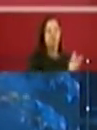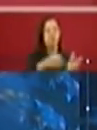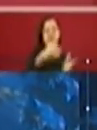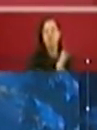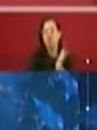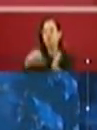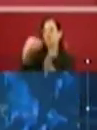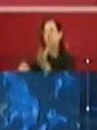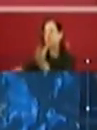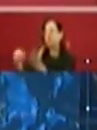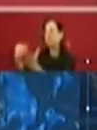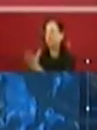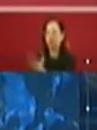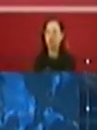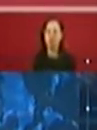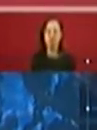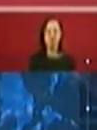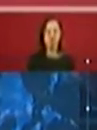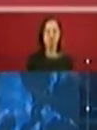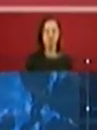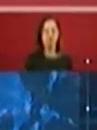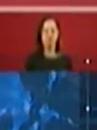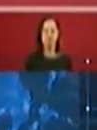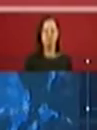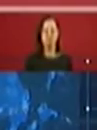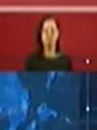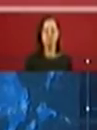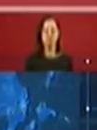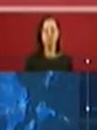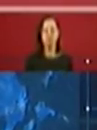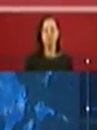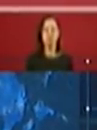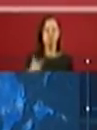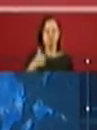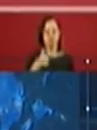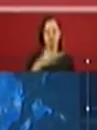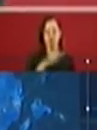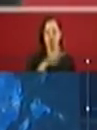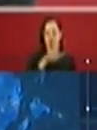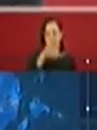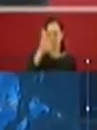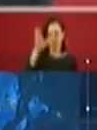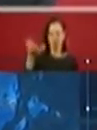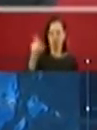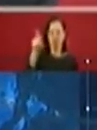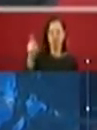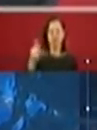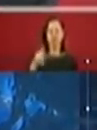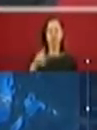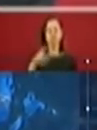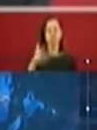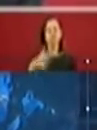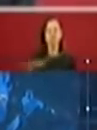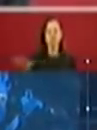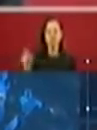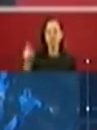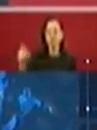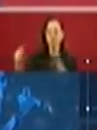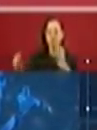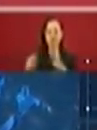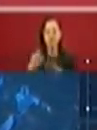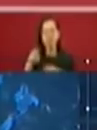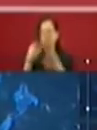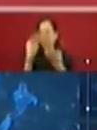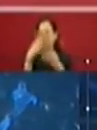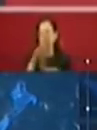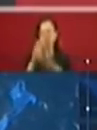estaba sentado. El secretario Jorge Alcocer lleva 23, con la de 24 veces que asiste, y